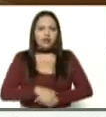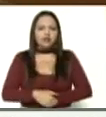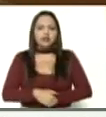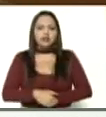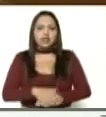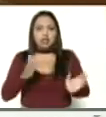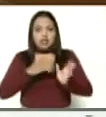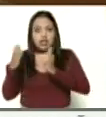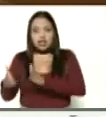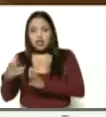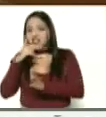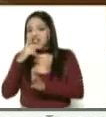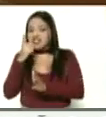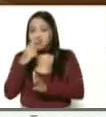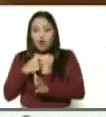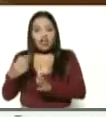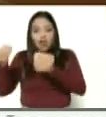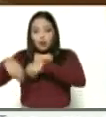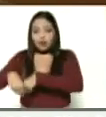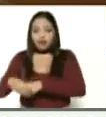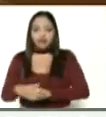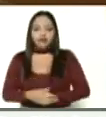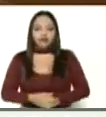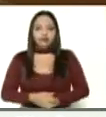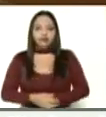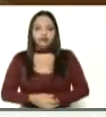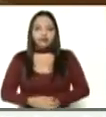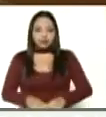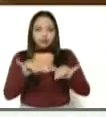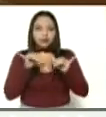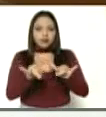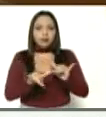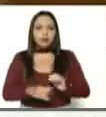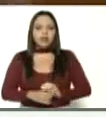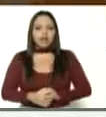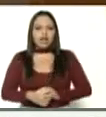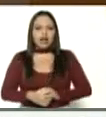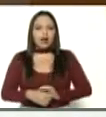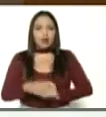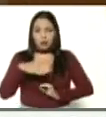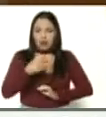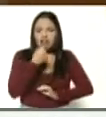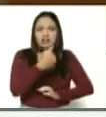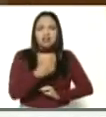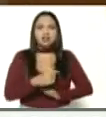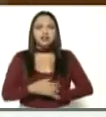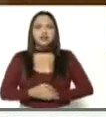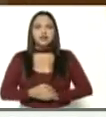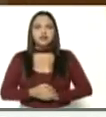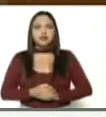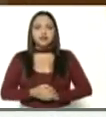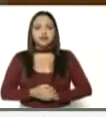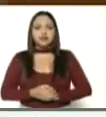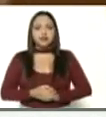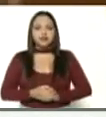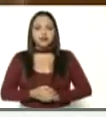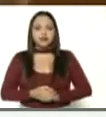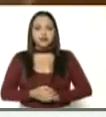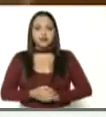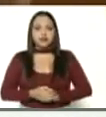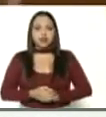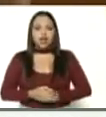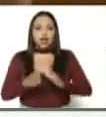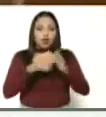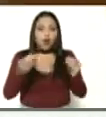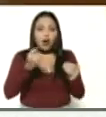y los que se oponen a ella, ¿no? Y eso es lo que no... Y ustedes dirán, bueno, se está yendo como por otro lado. Pero al final todo esto